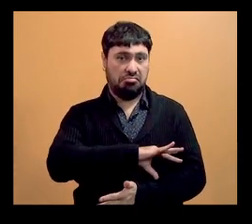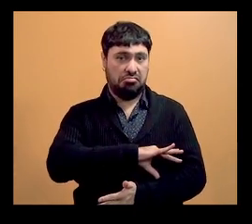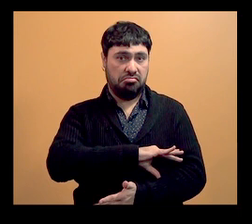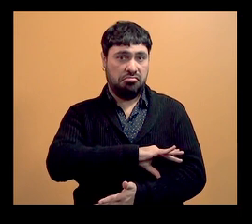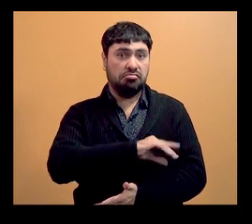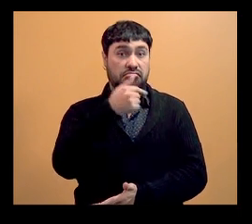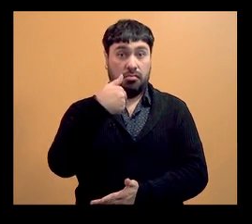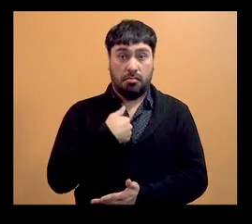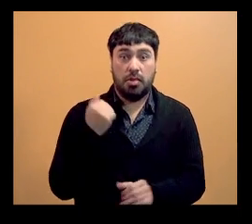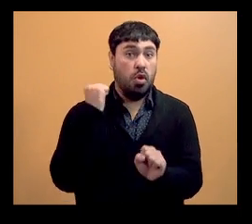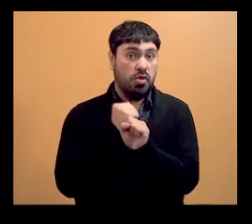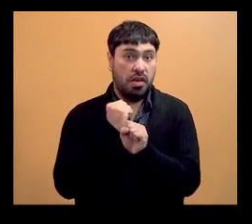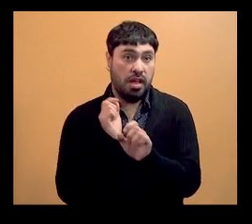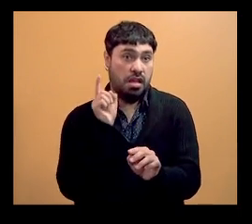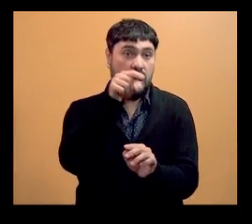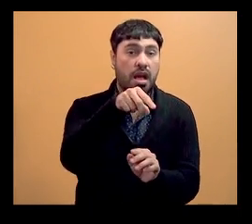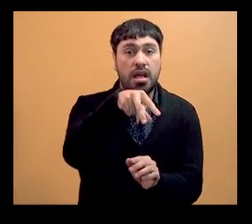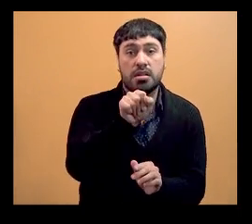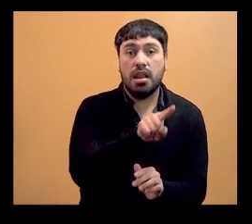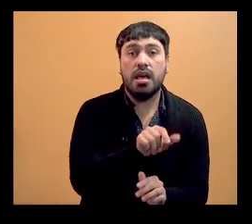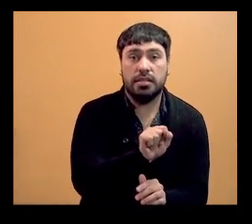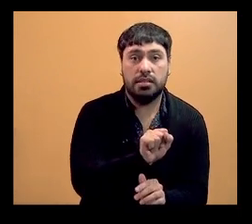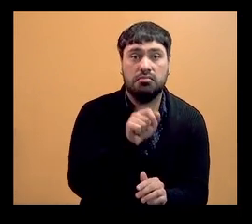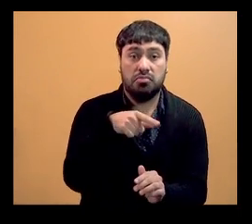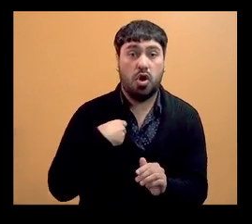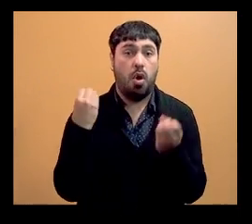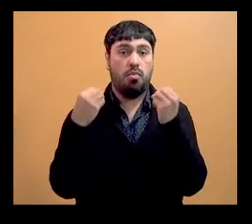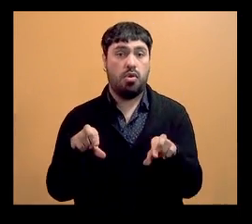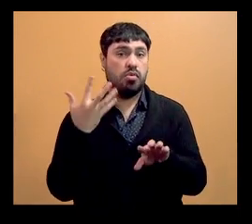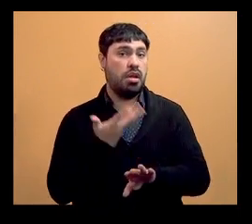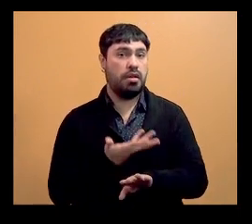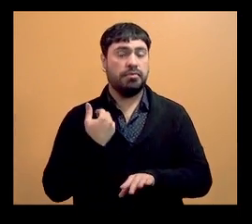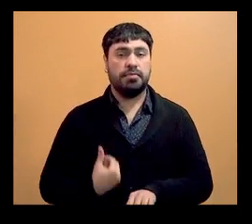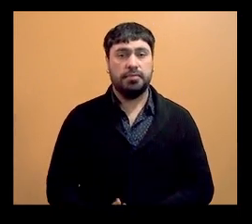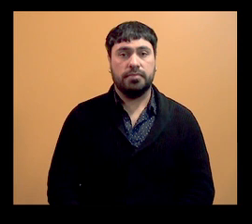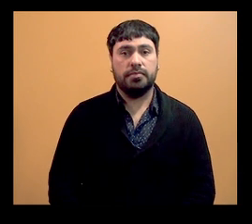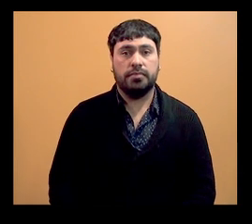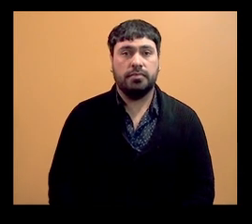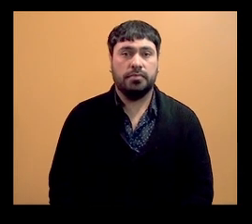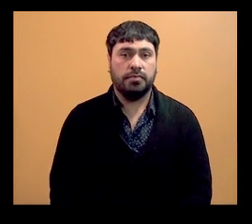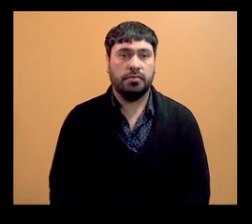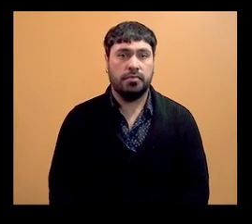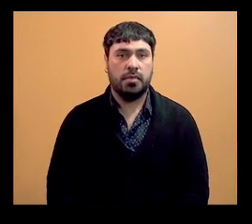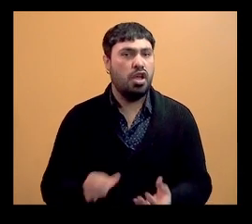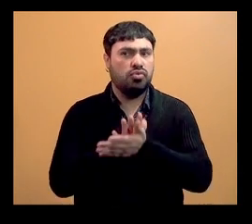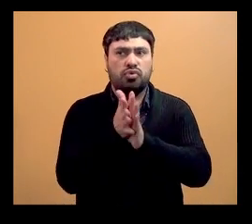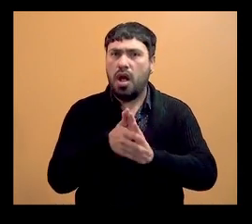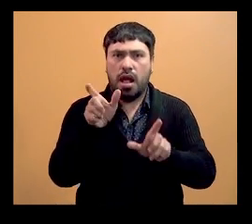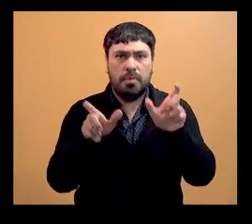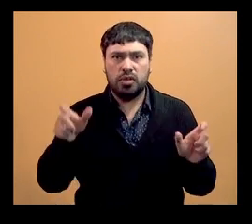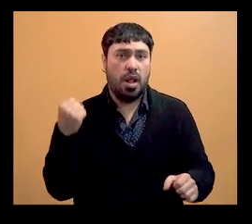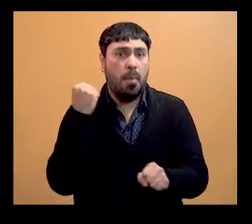realidad, NASA colaboró conmigo, pero tuve la oportunidad de hacer algunas cosas con ellos y cualquier persona lo puede hacer. Hay que meterse en